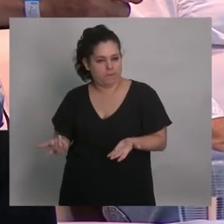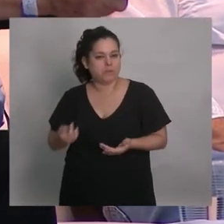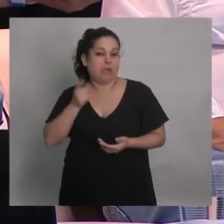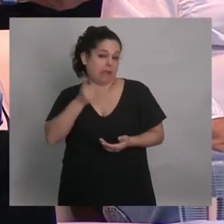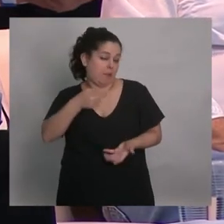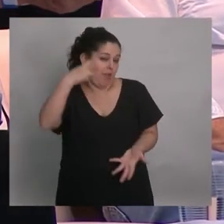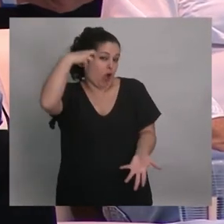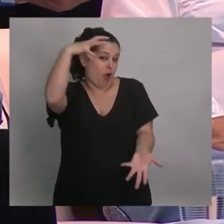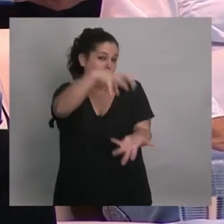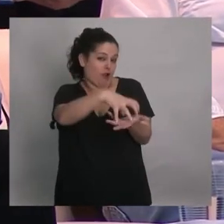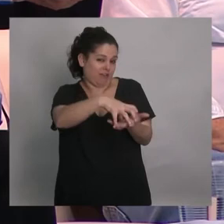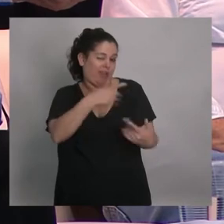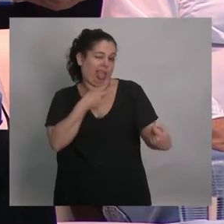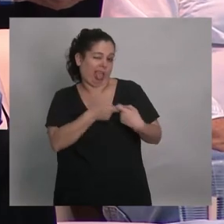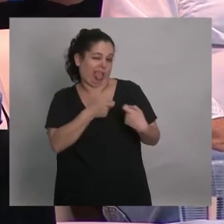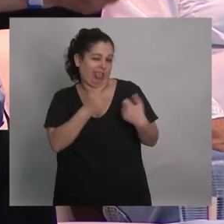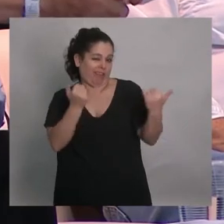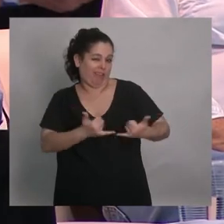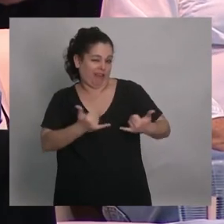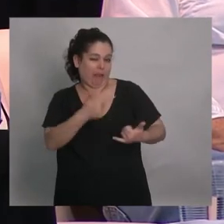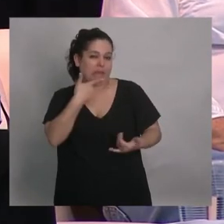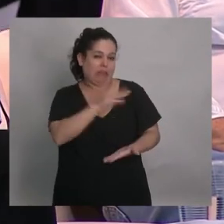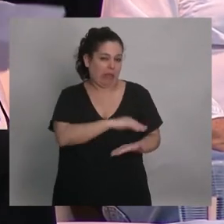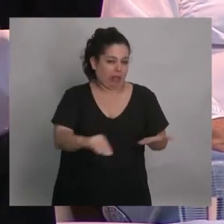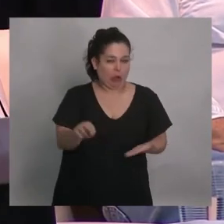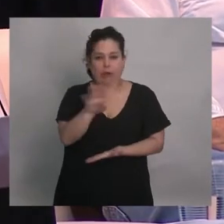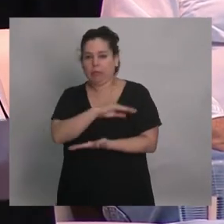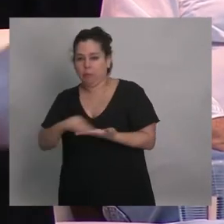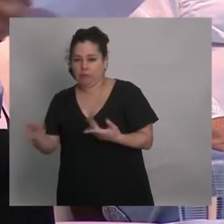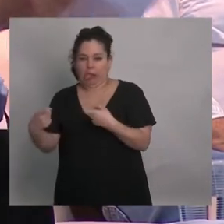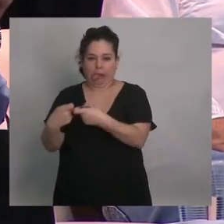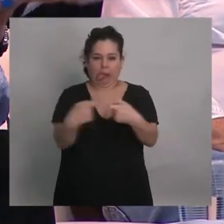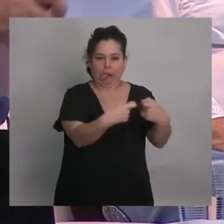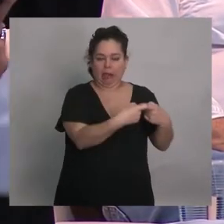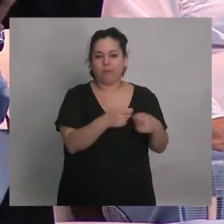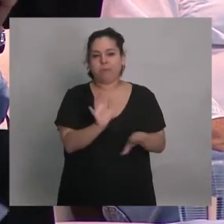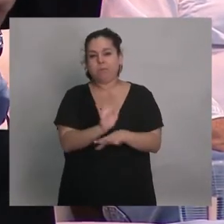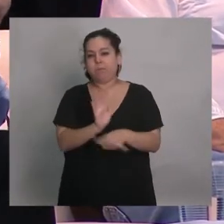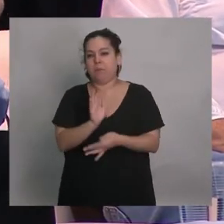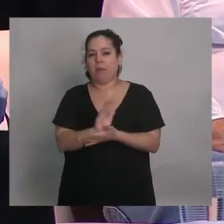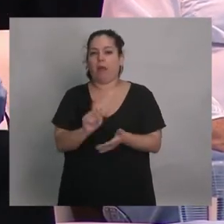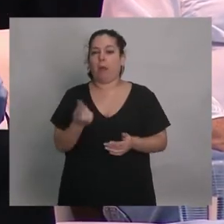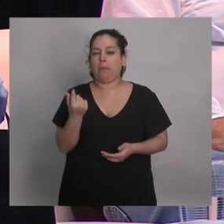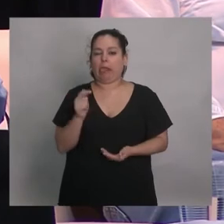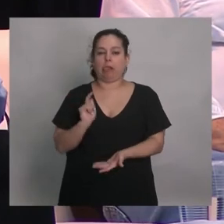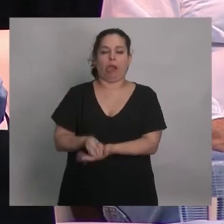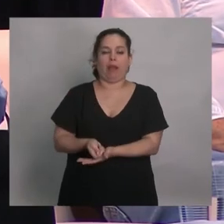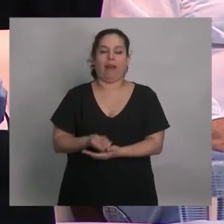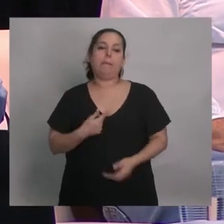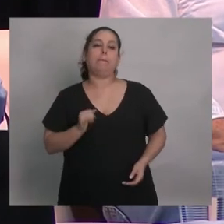congresos senadores diputados que se venden por 30 monedas